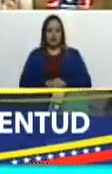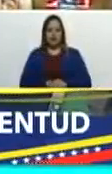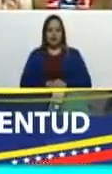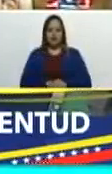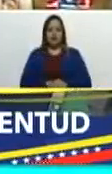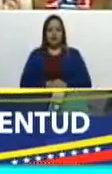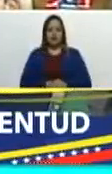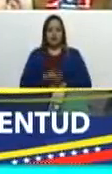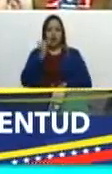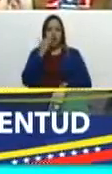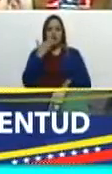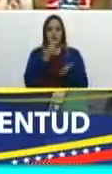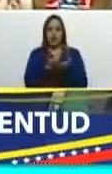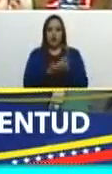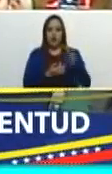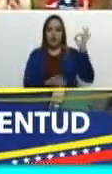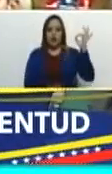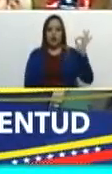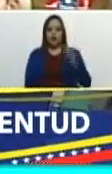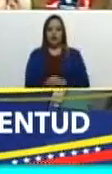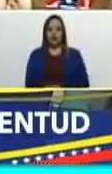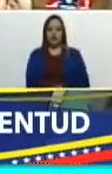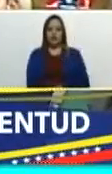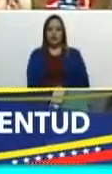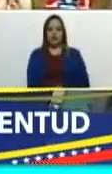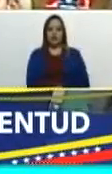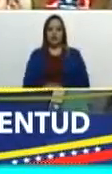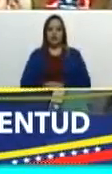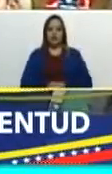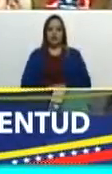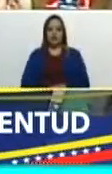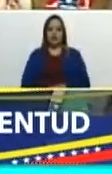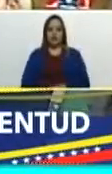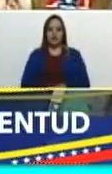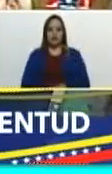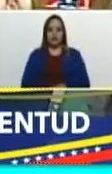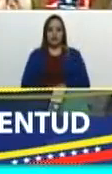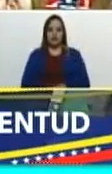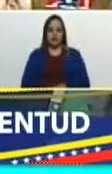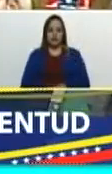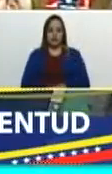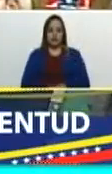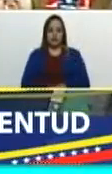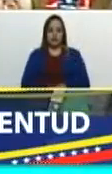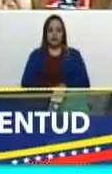Aquí está una propuesta de David Salazar.